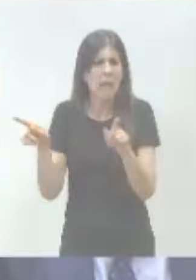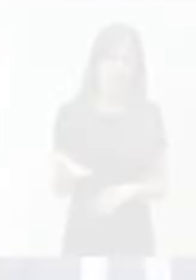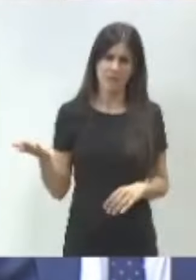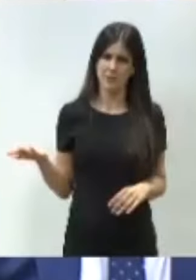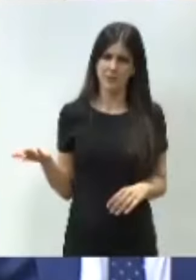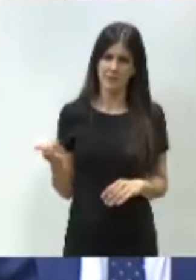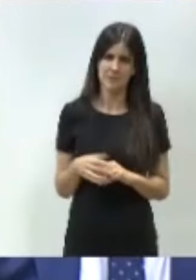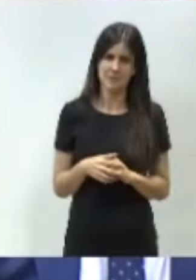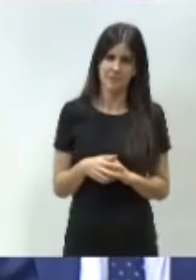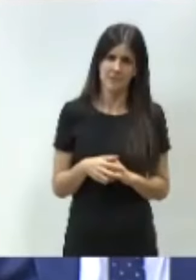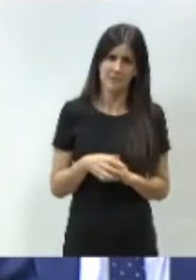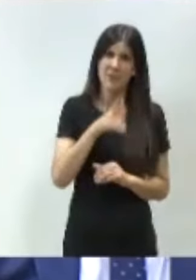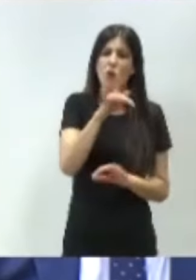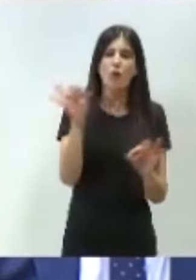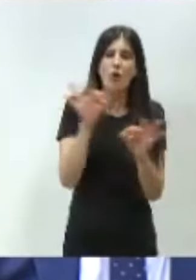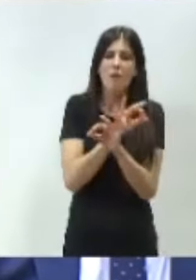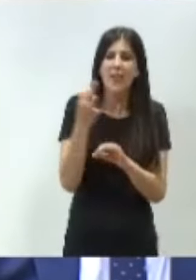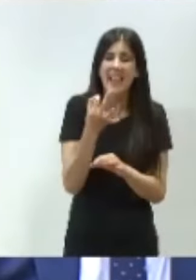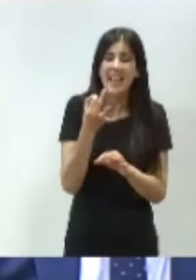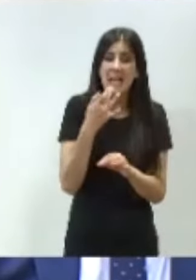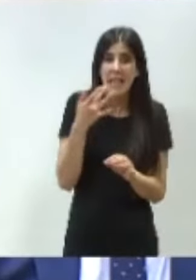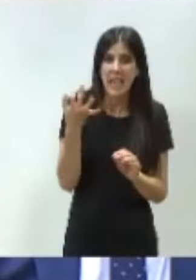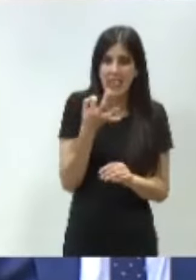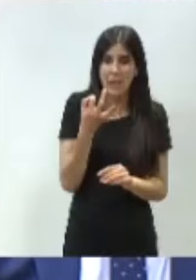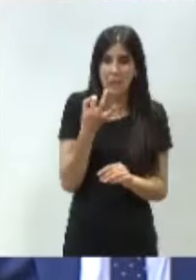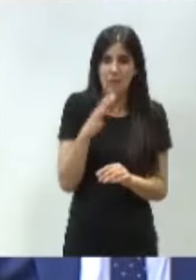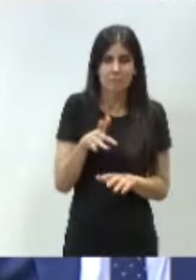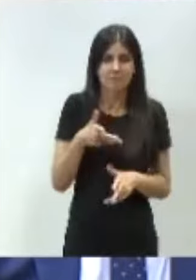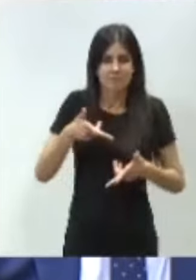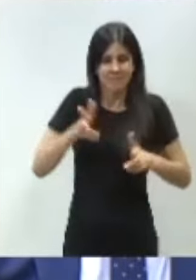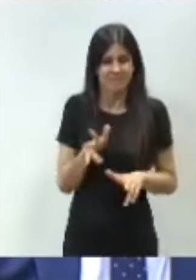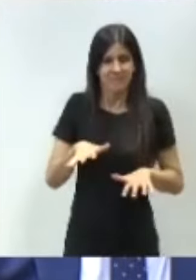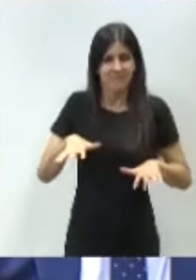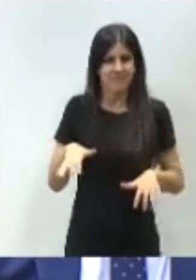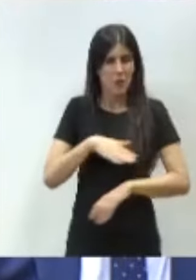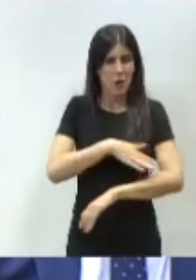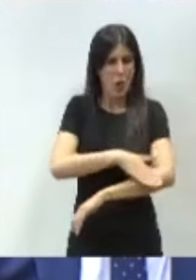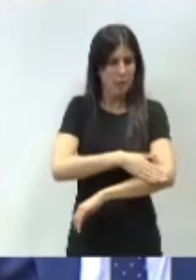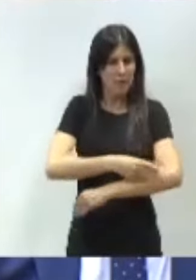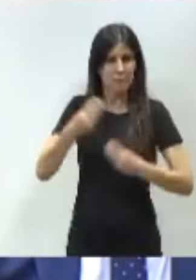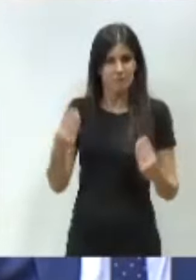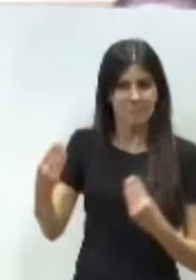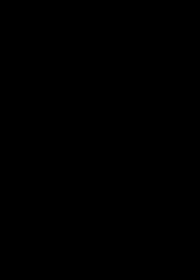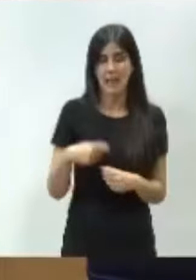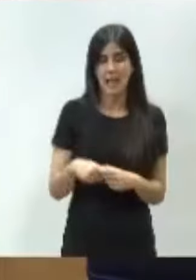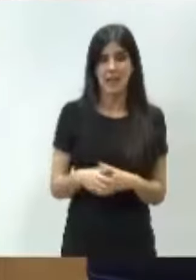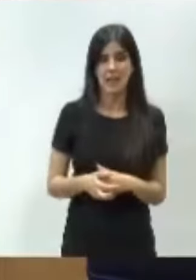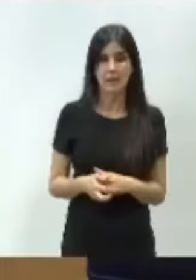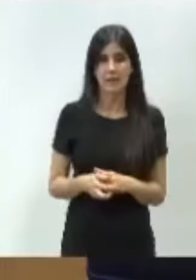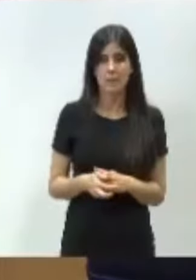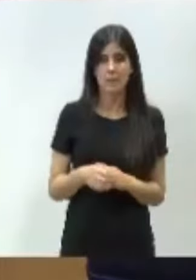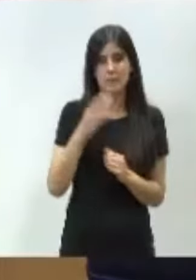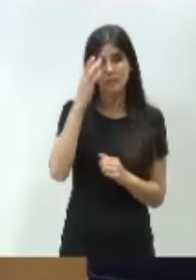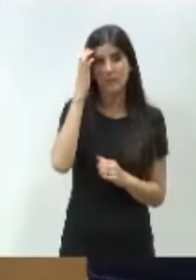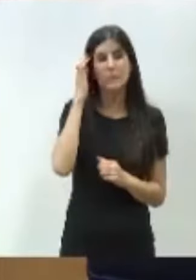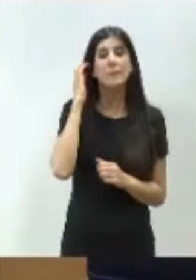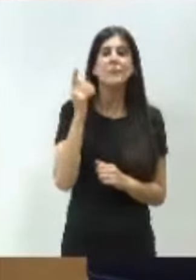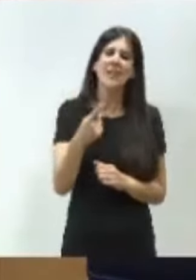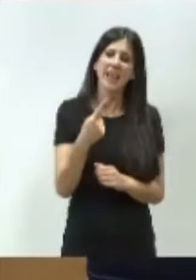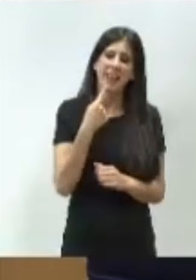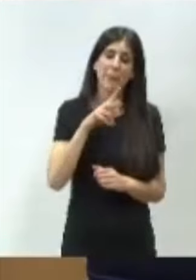saltarse. Ustedes confunden lo que es estar en el sillón de la presidencia del gobierno con gobernar un país. Mire, habla usted